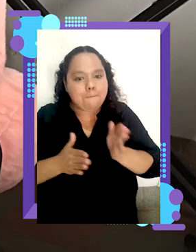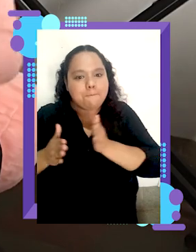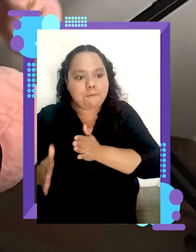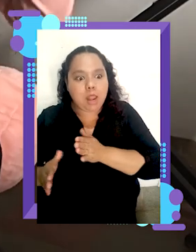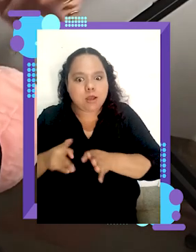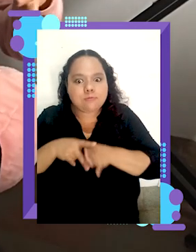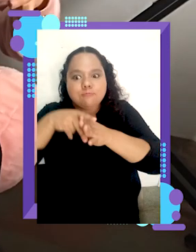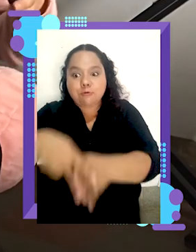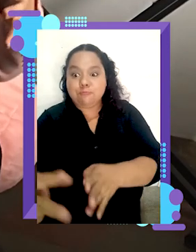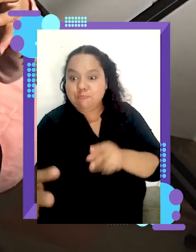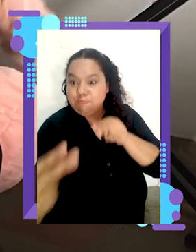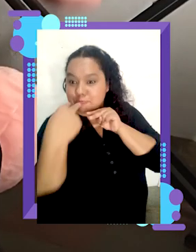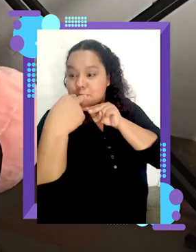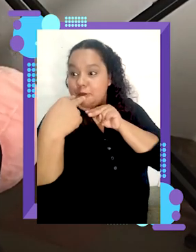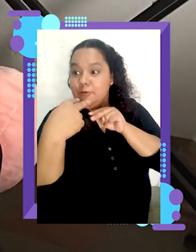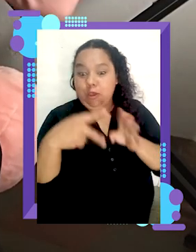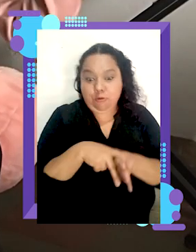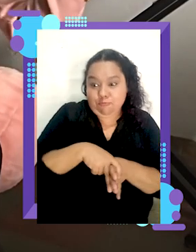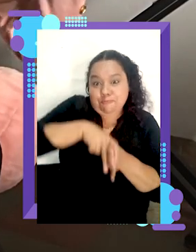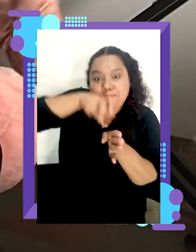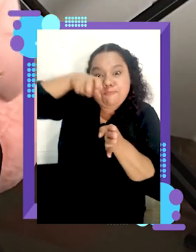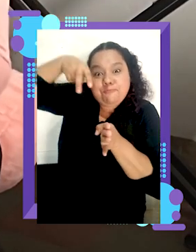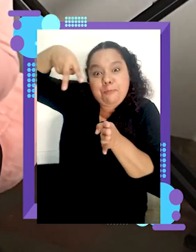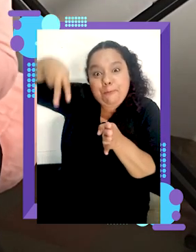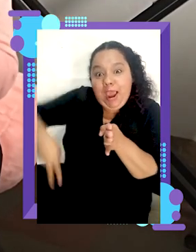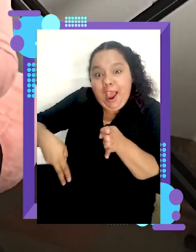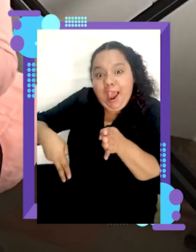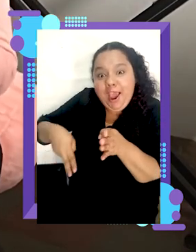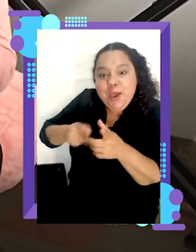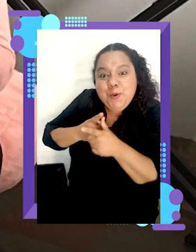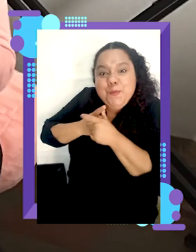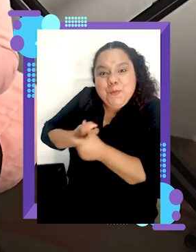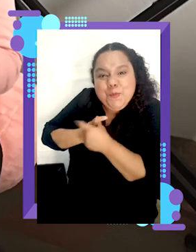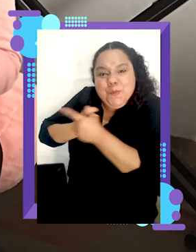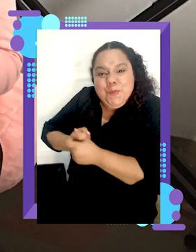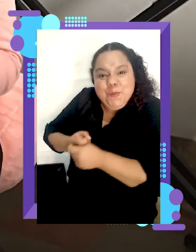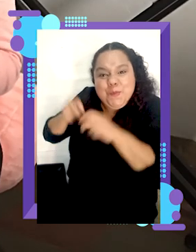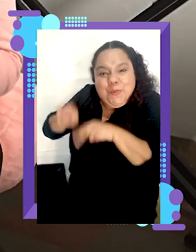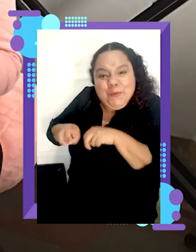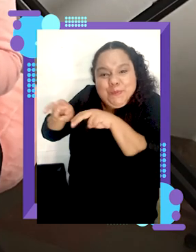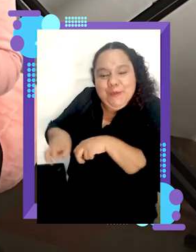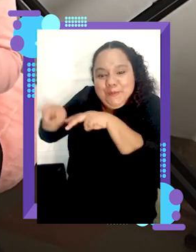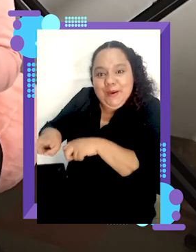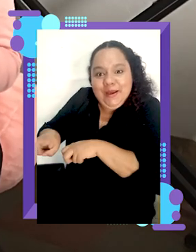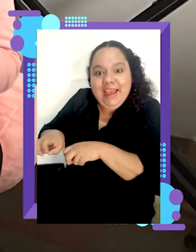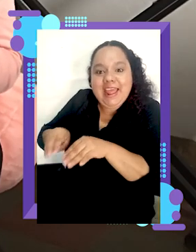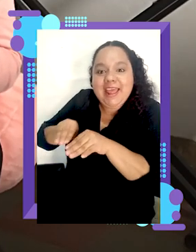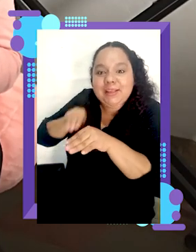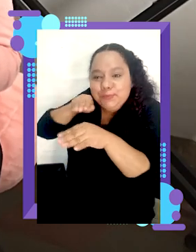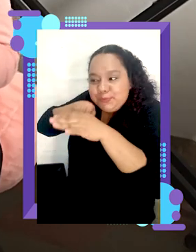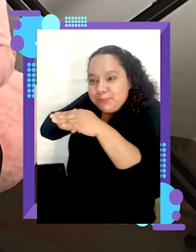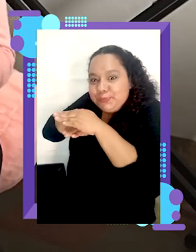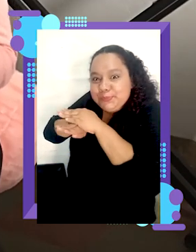conejo saltó del tigre y se escondió en todas las montañas. pero lo que él quería